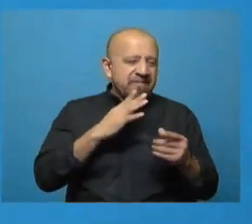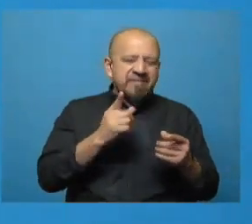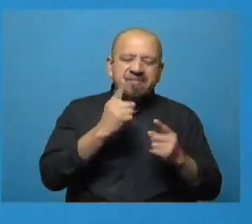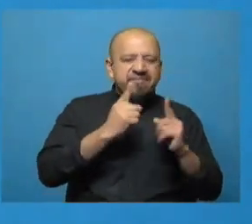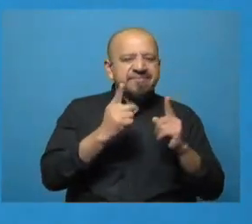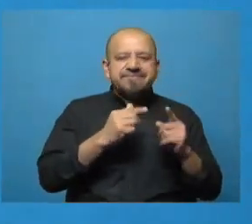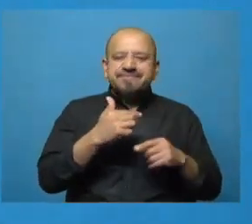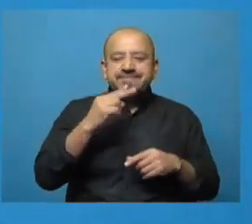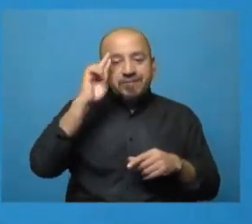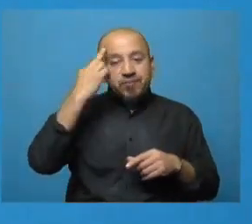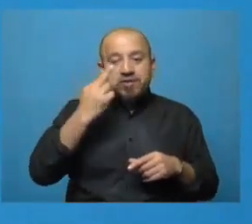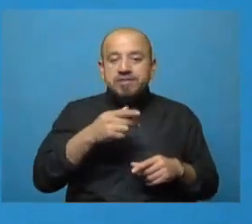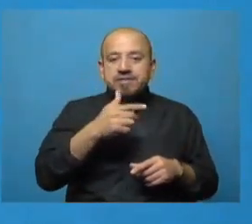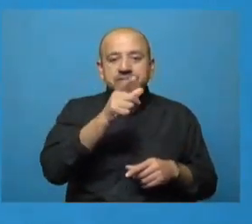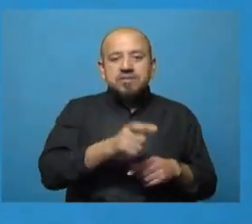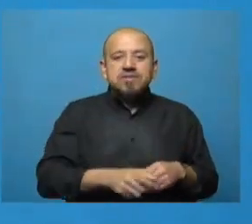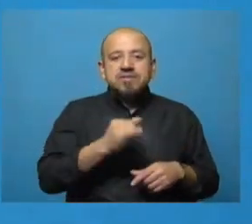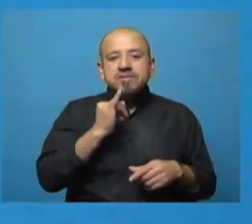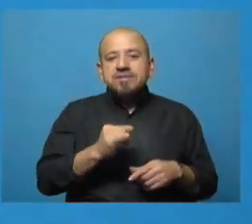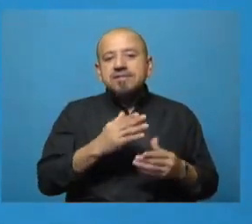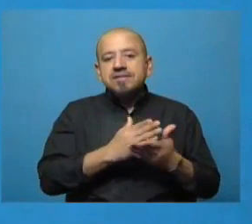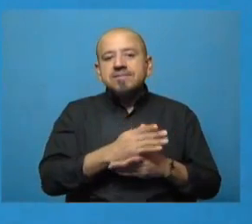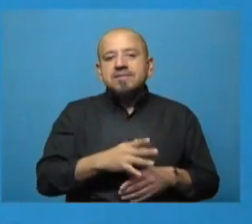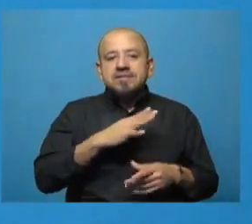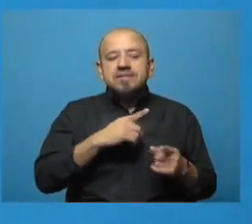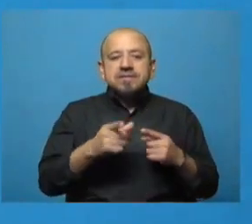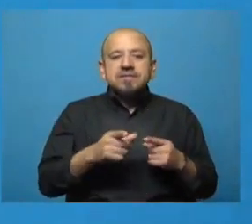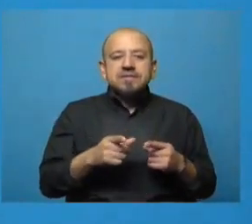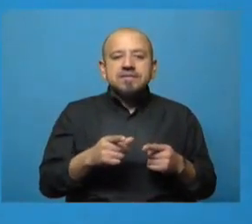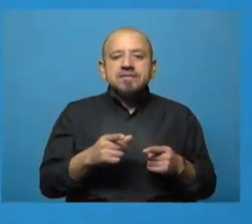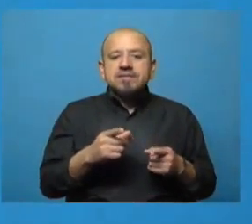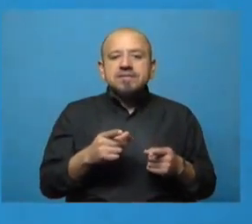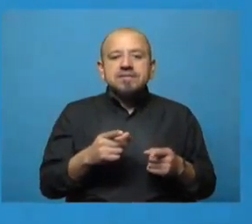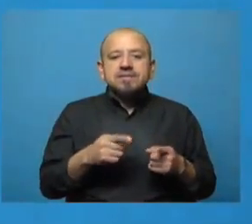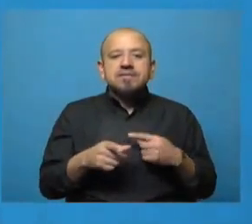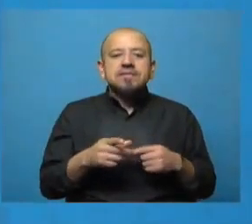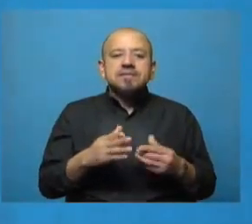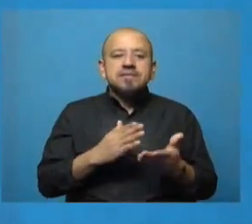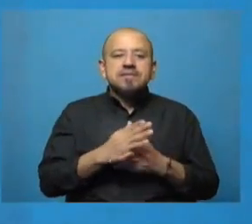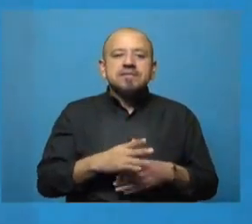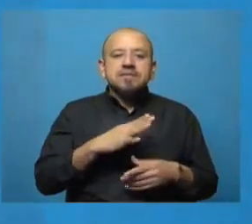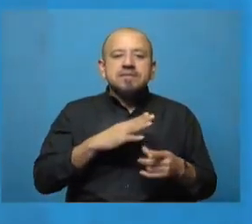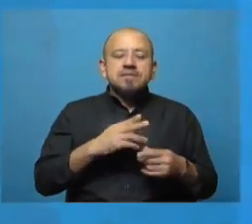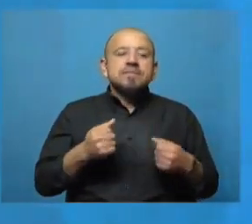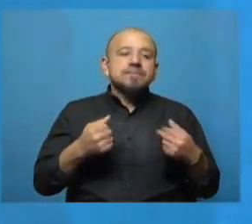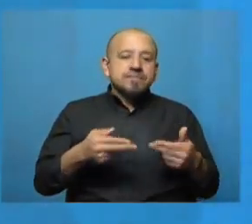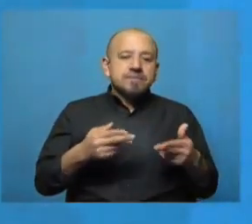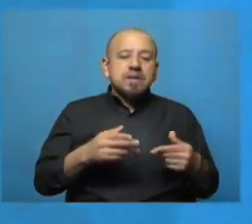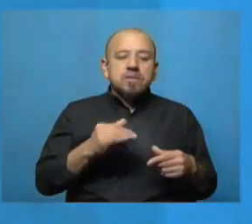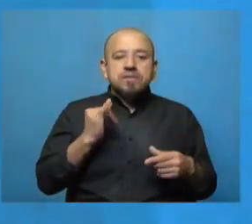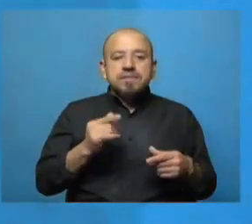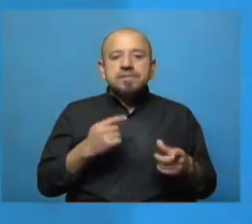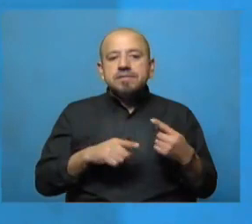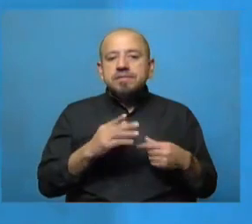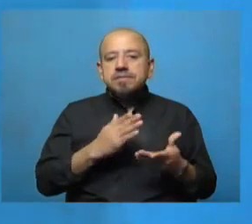siempre hay uno ahí le pegó en aquello aquel que le pegaré este jugador de fútbol te conocen mucho por el fútbol no por todos lados pero